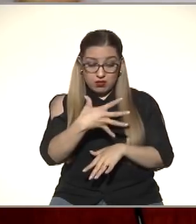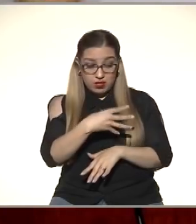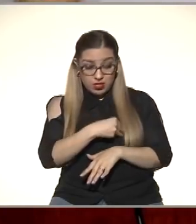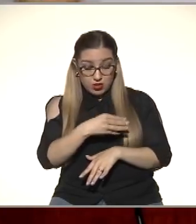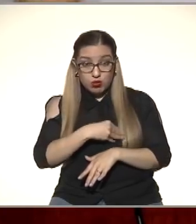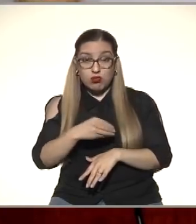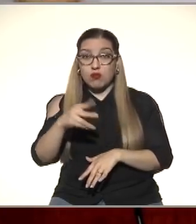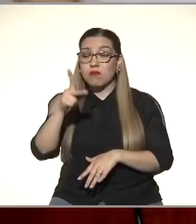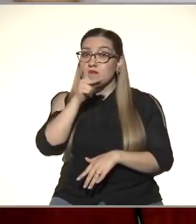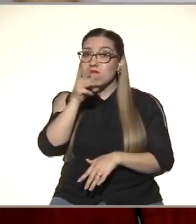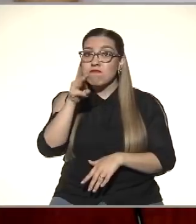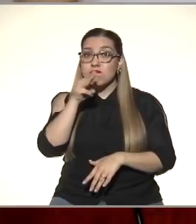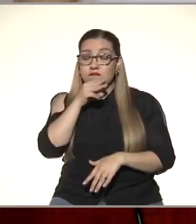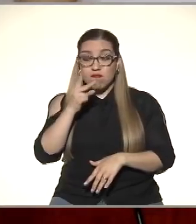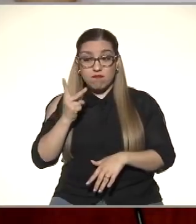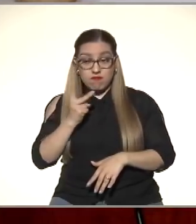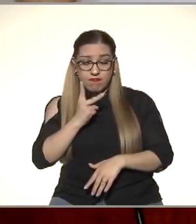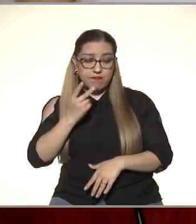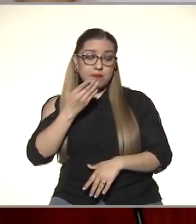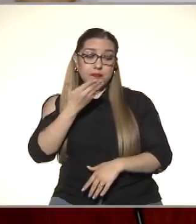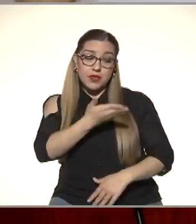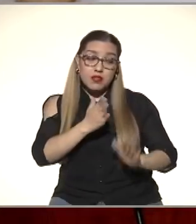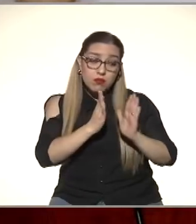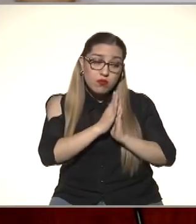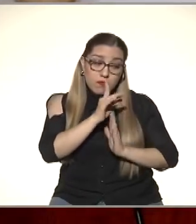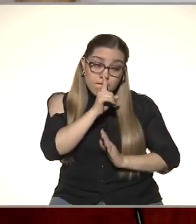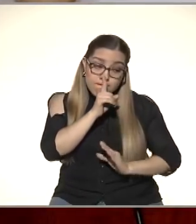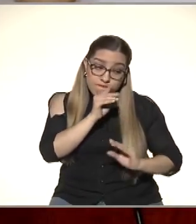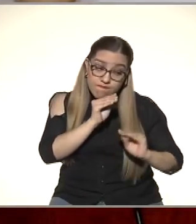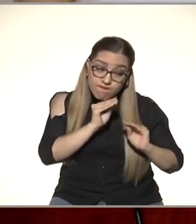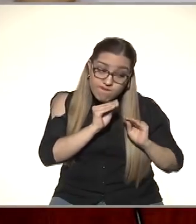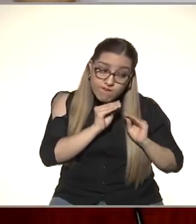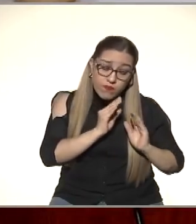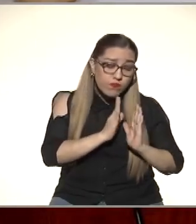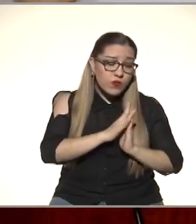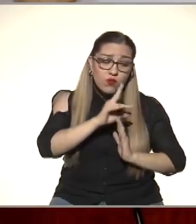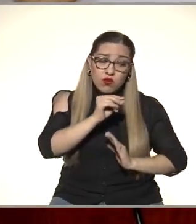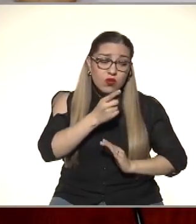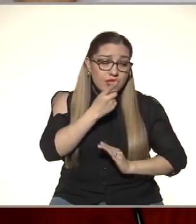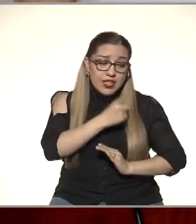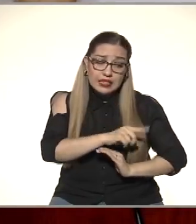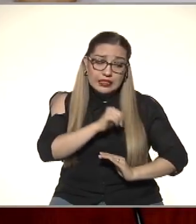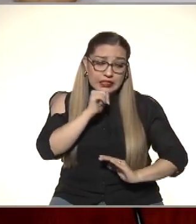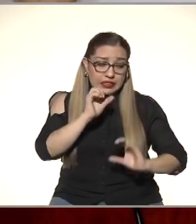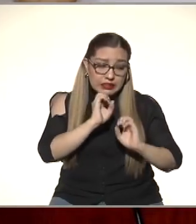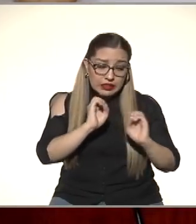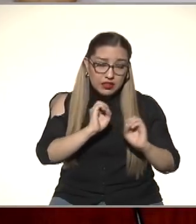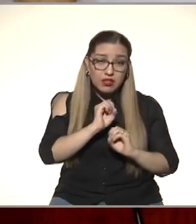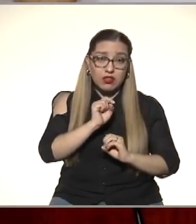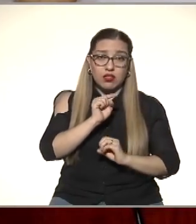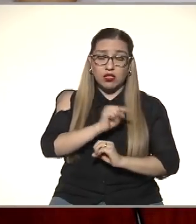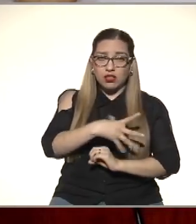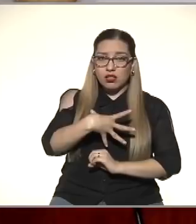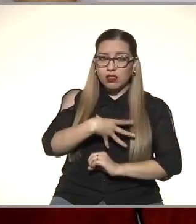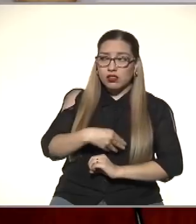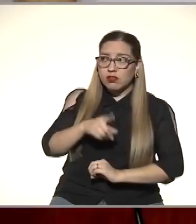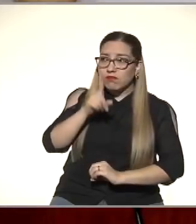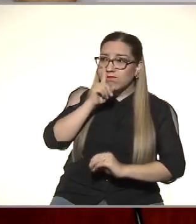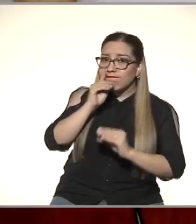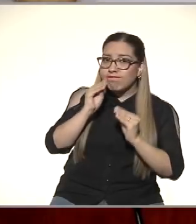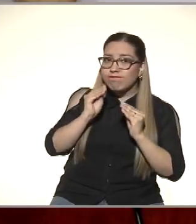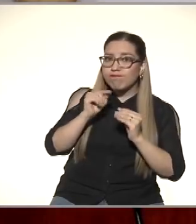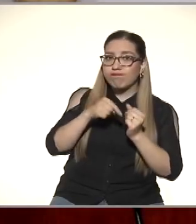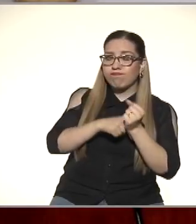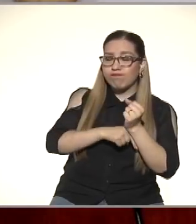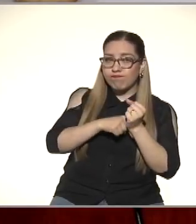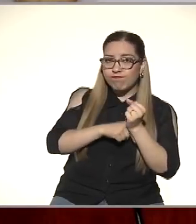la madre, el que ha sido infiel, les pide que no digan nada cuando los cachan. Entonces guardan un secreto terrible. Otras veces son ellos los que